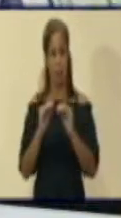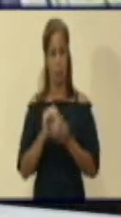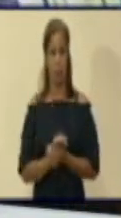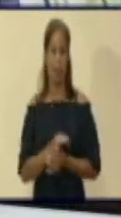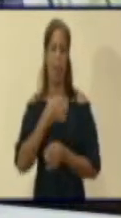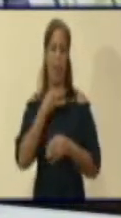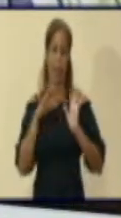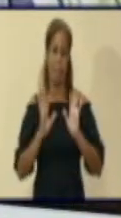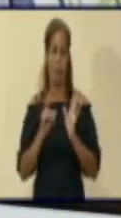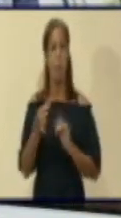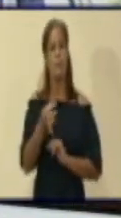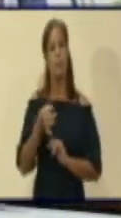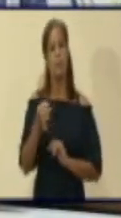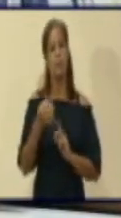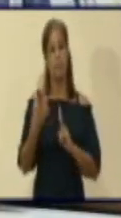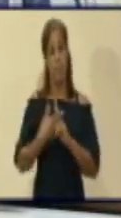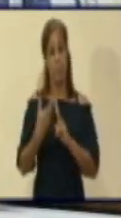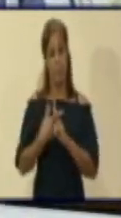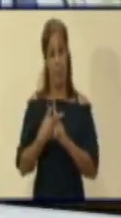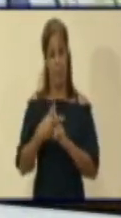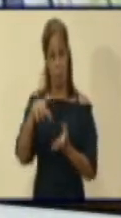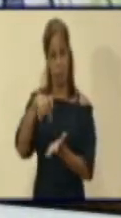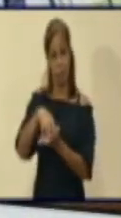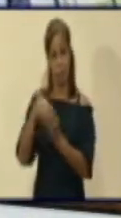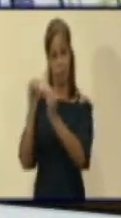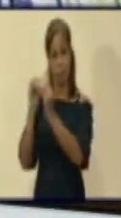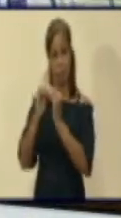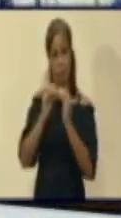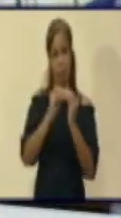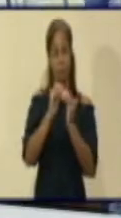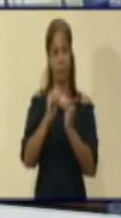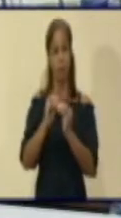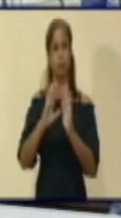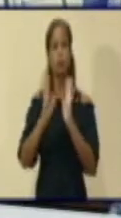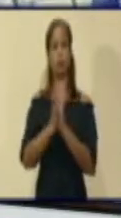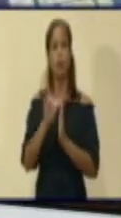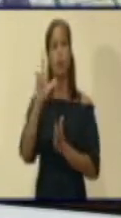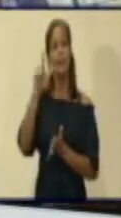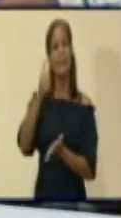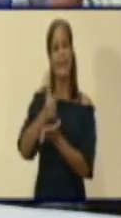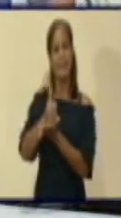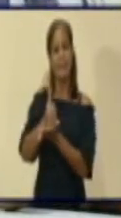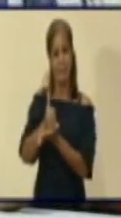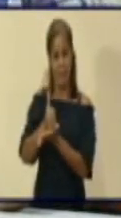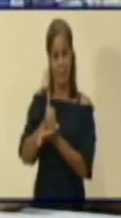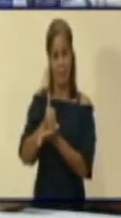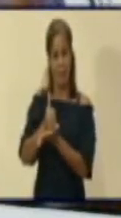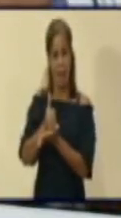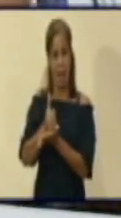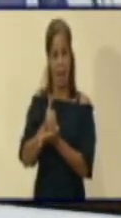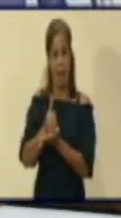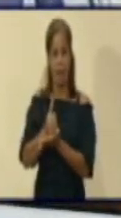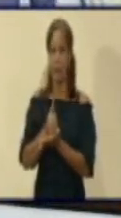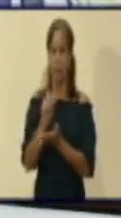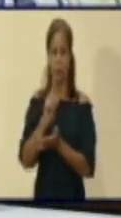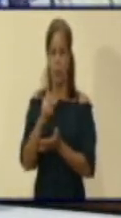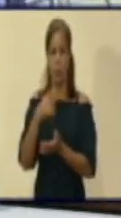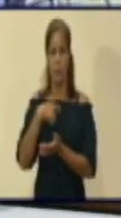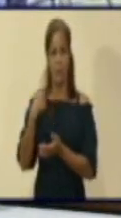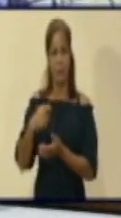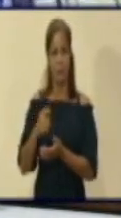de Bayamo, que está en fase autóctona, los transportistas, los que tienen licencia operativa, no tienen que ir a la unidad estatal de tráfico. Es decir, automáticamente